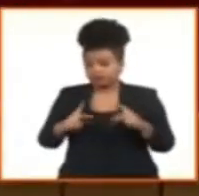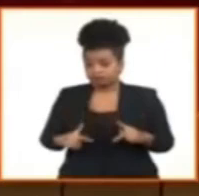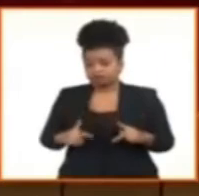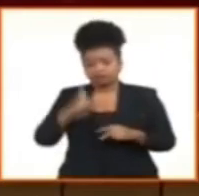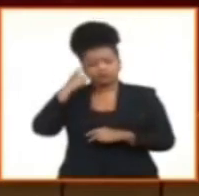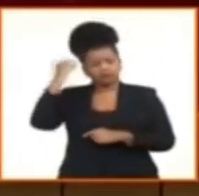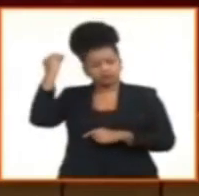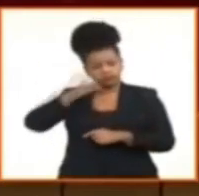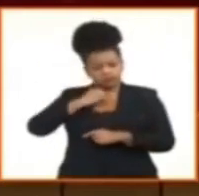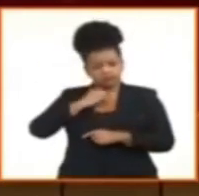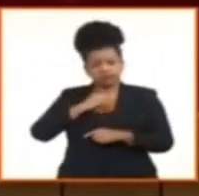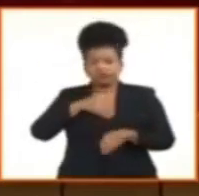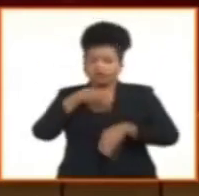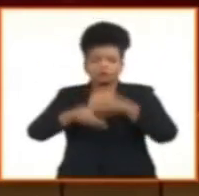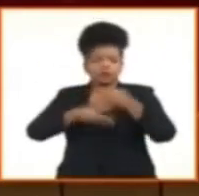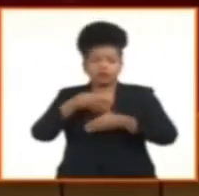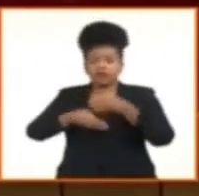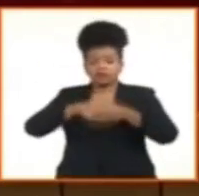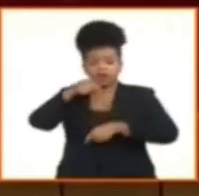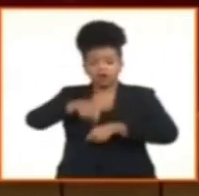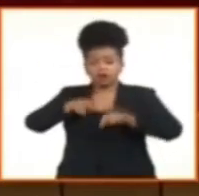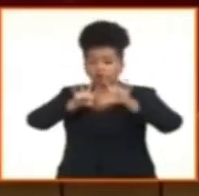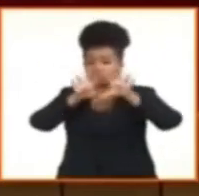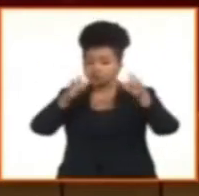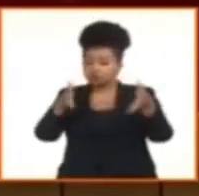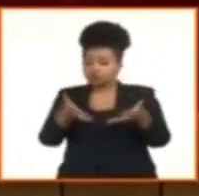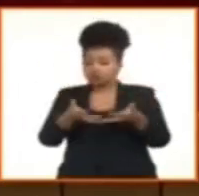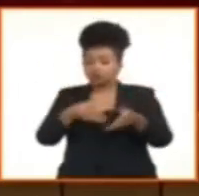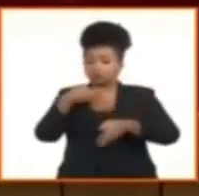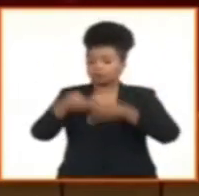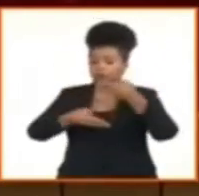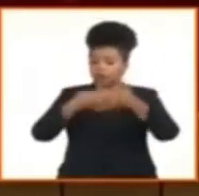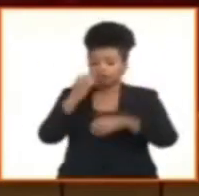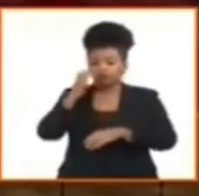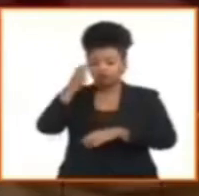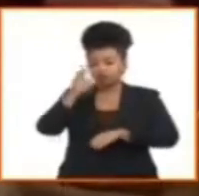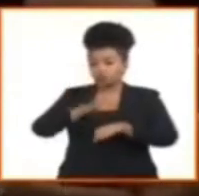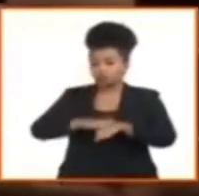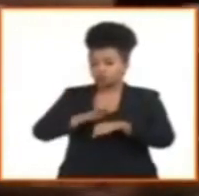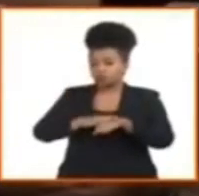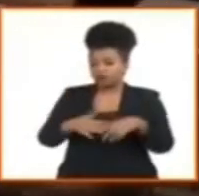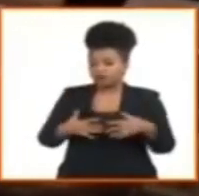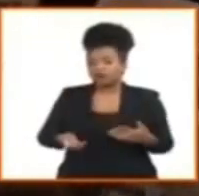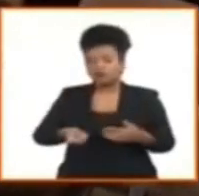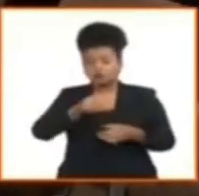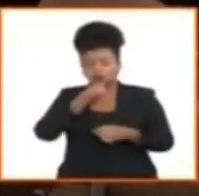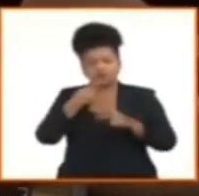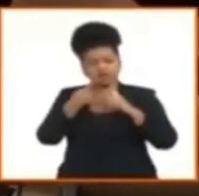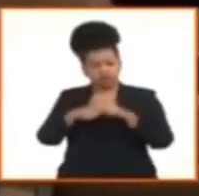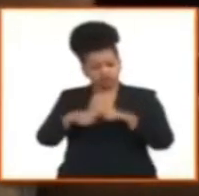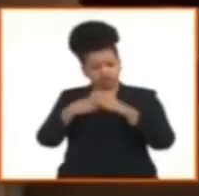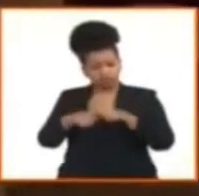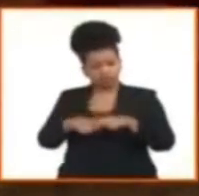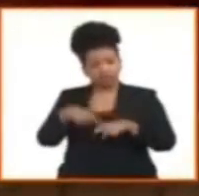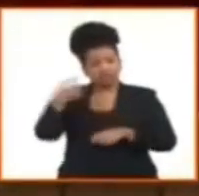los grandes problemas que hoy enfrenta la humanidad y los que encarará en el futuro solo se pueden resolver, como repetí, por la vía